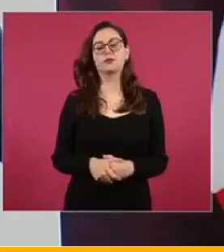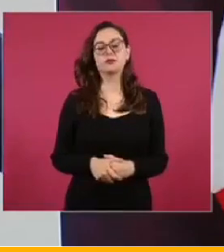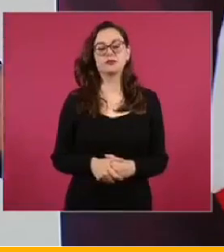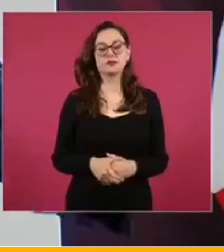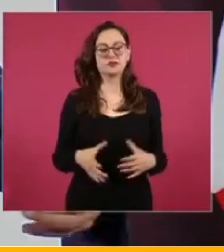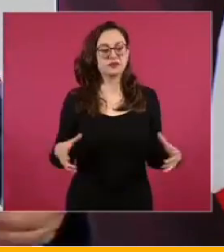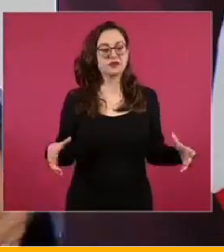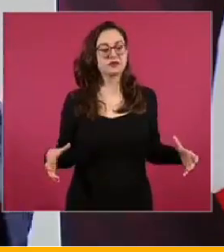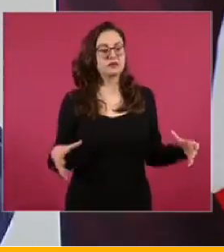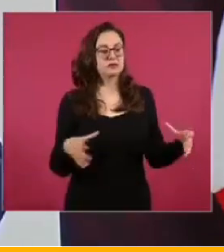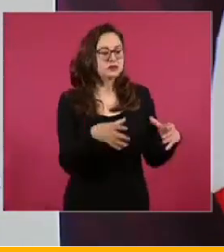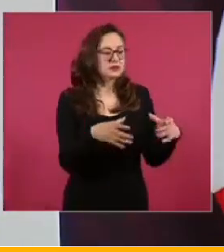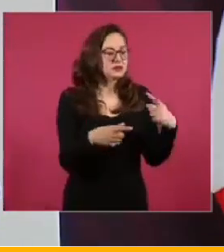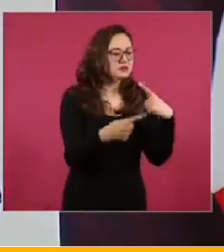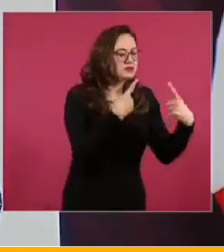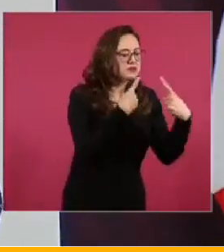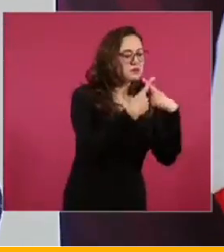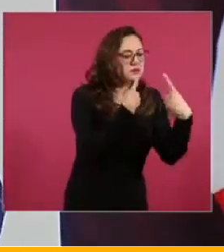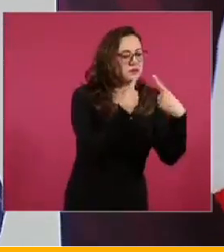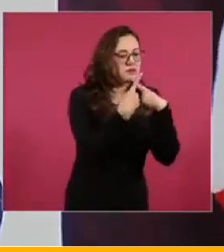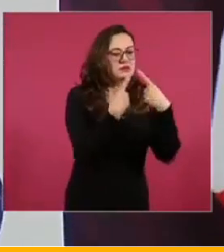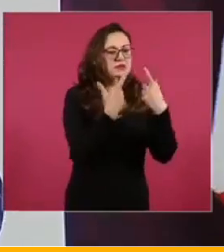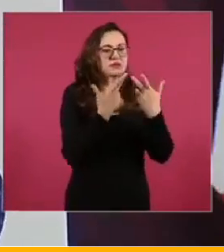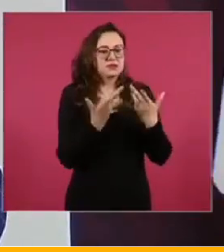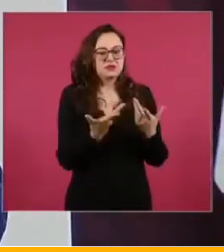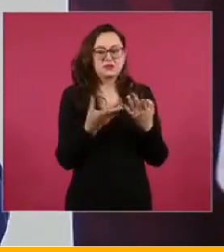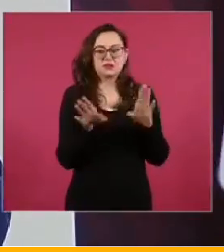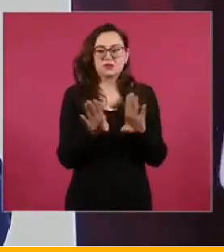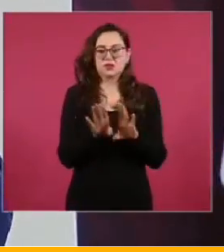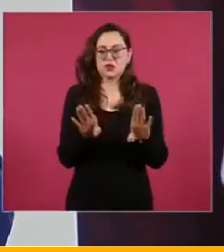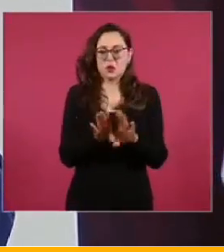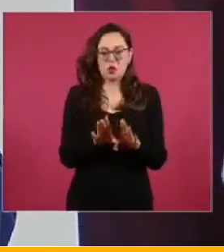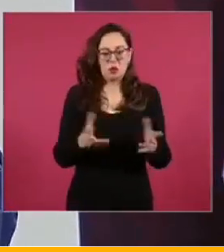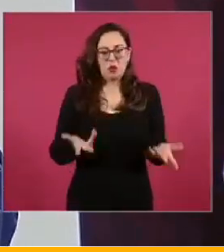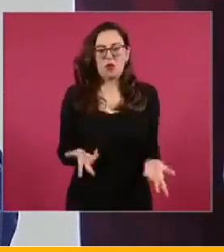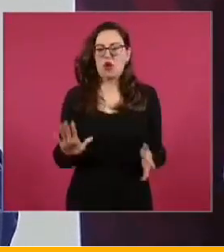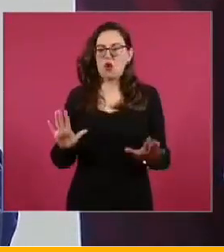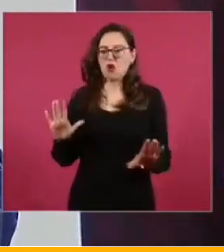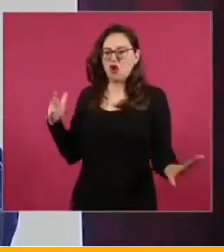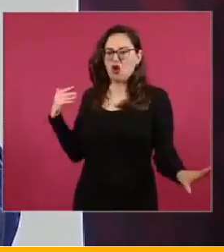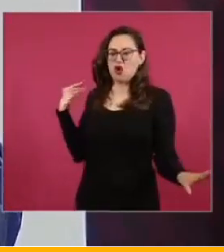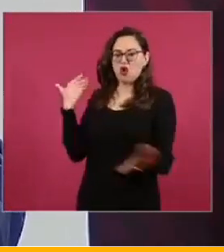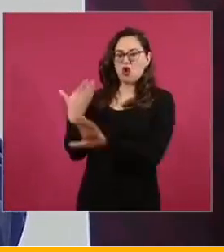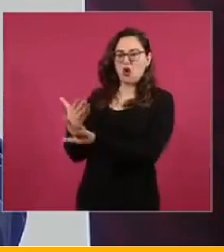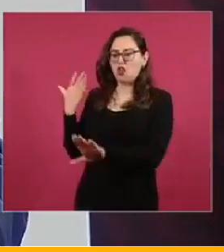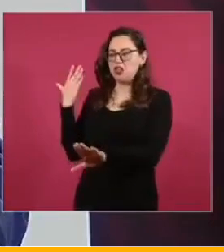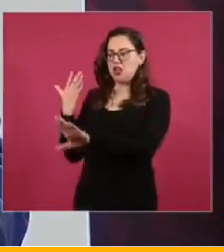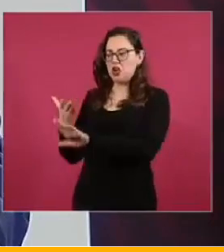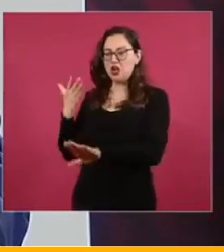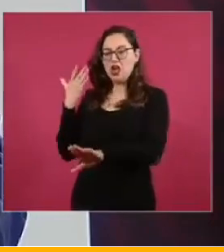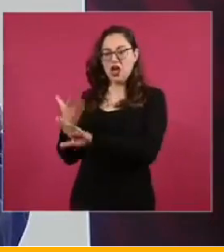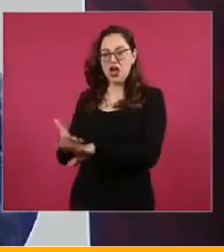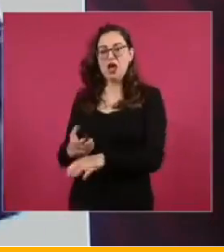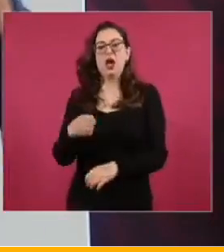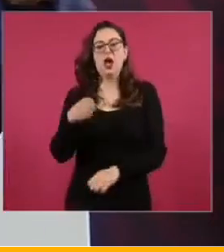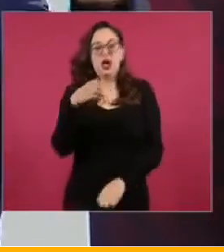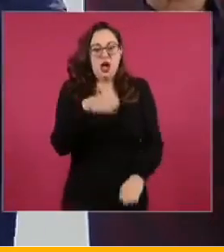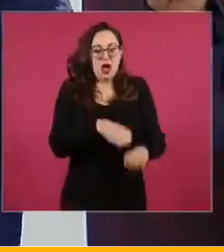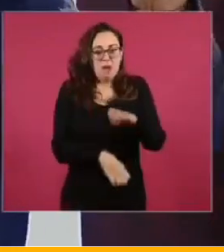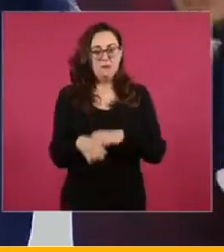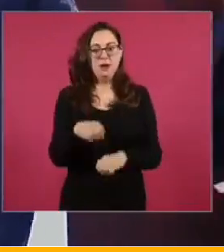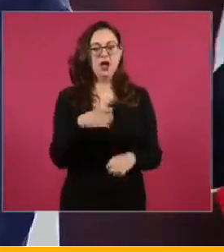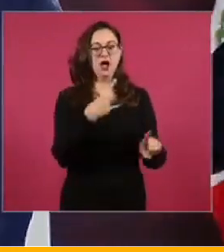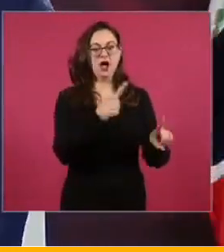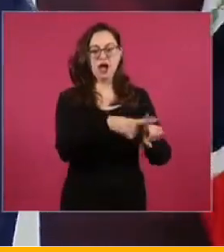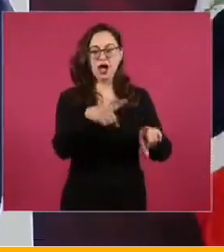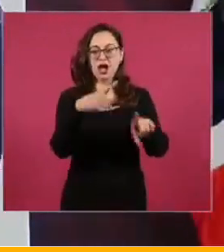reunían los del bloque conservador con los empresarios, les mostraban